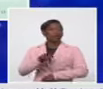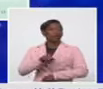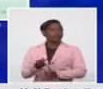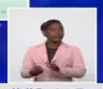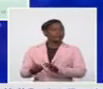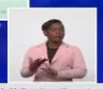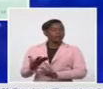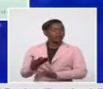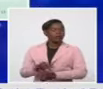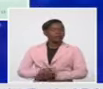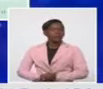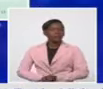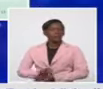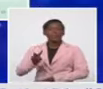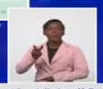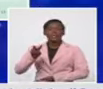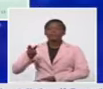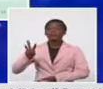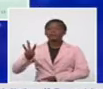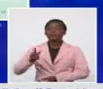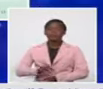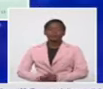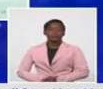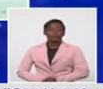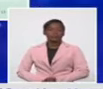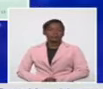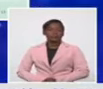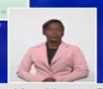día anterior, 23 casos autóctonos,